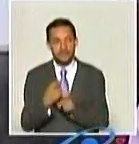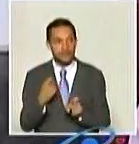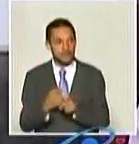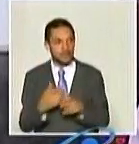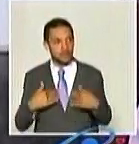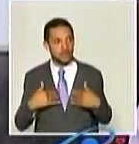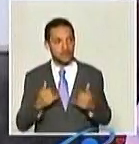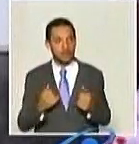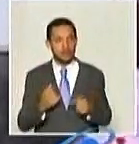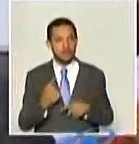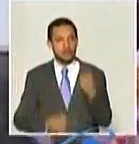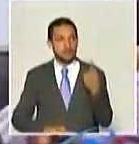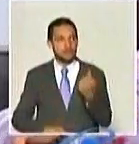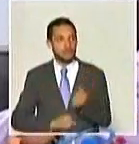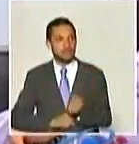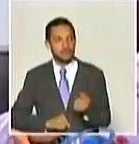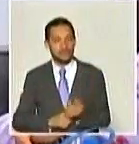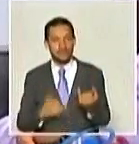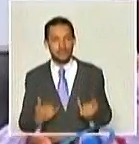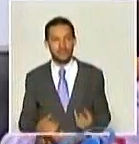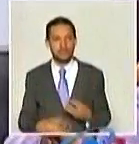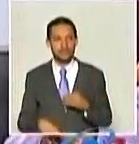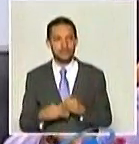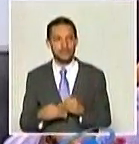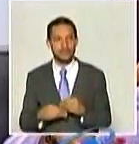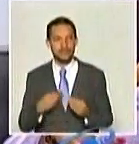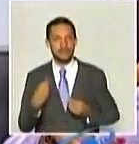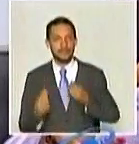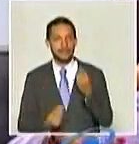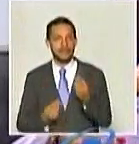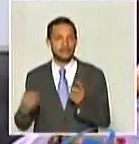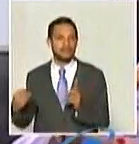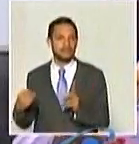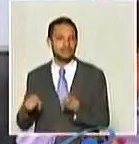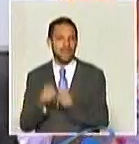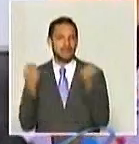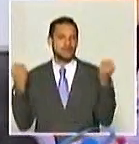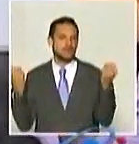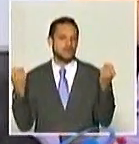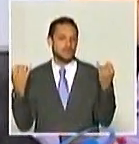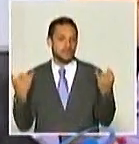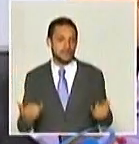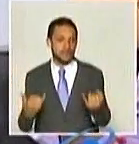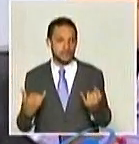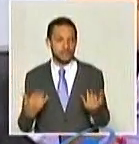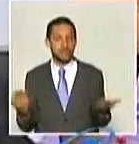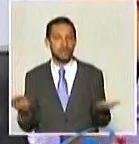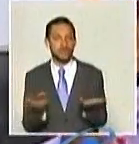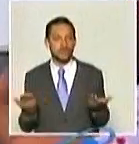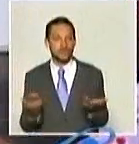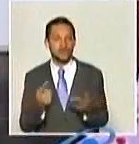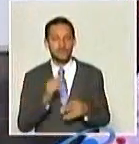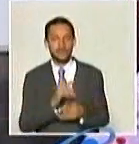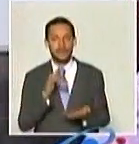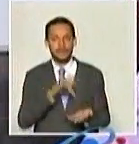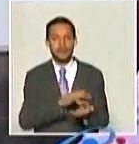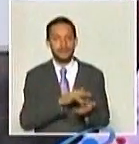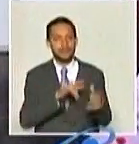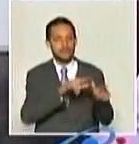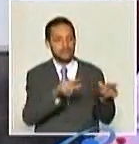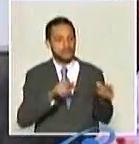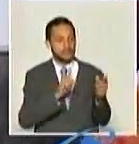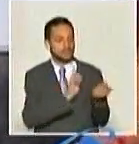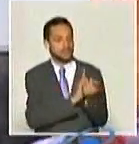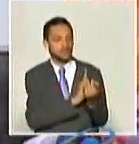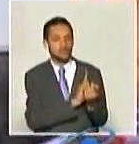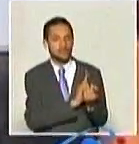interior. Todas esas situaciones lo están afectando. El paciente sale del consultorio, pero no sabemos si salió de la